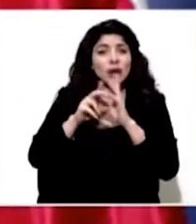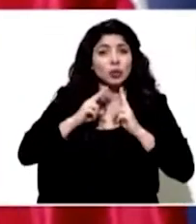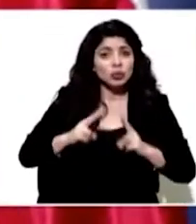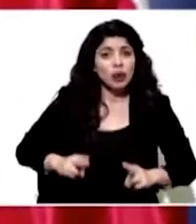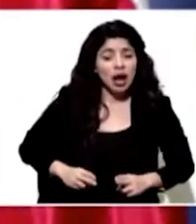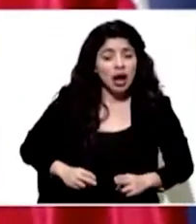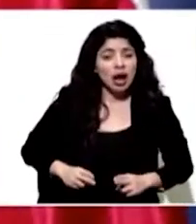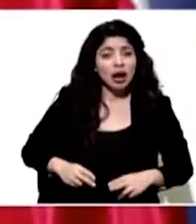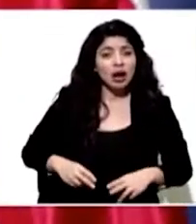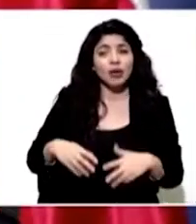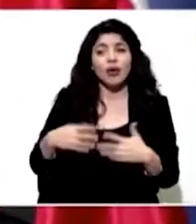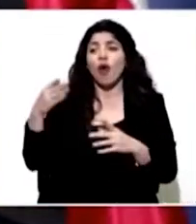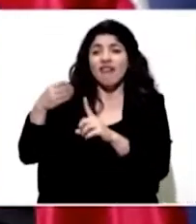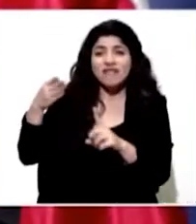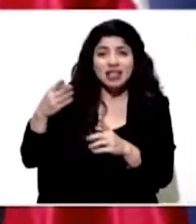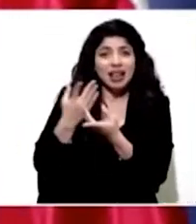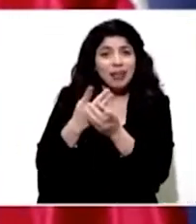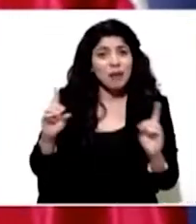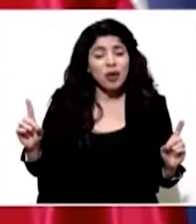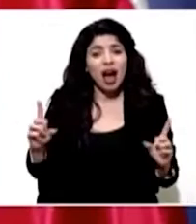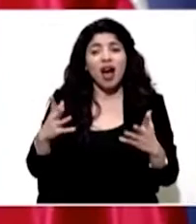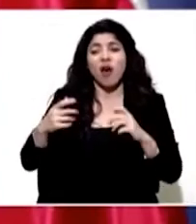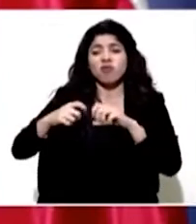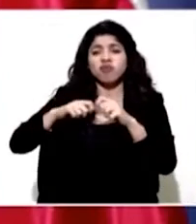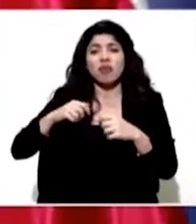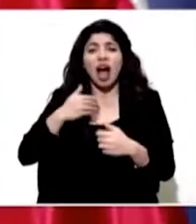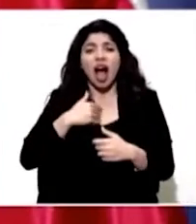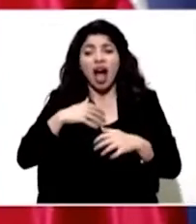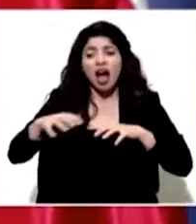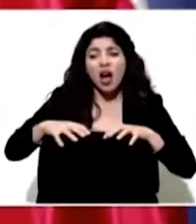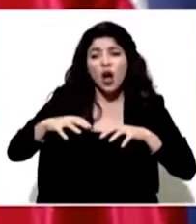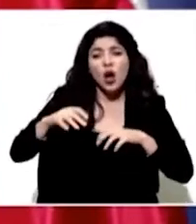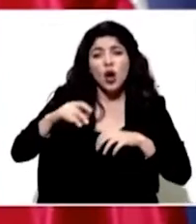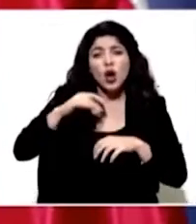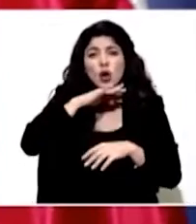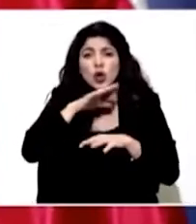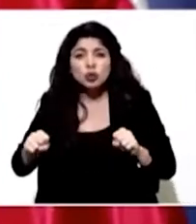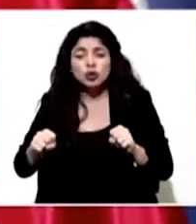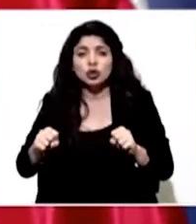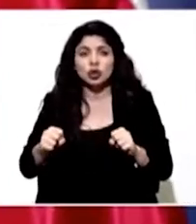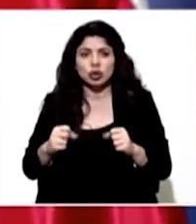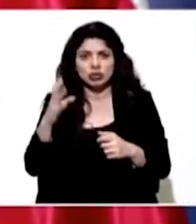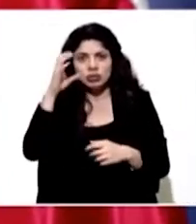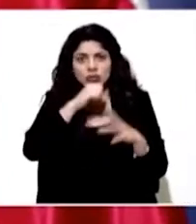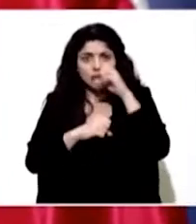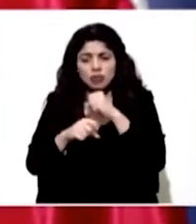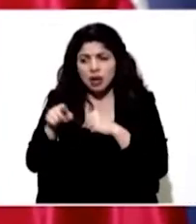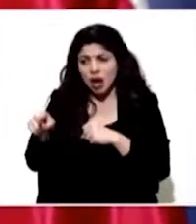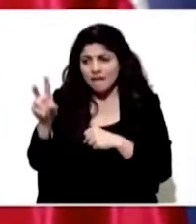humanos, socavan la democracia o cometen actos corruptos. Y eso es lo que nosotros vemos en ambos países, Venezuela y